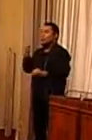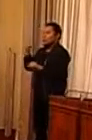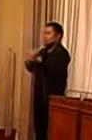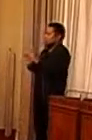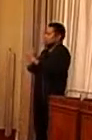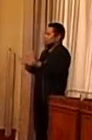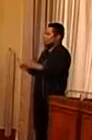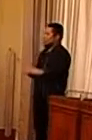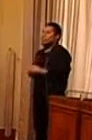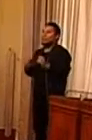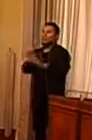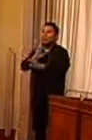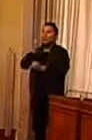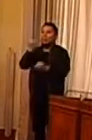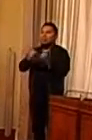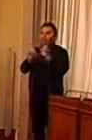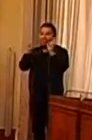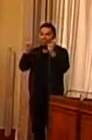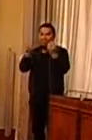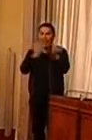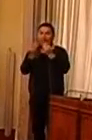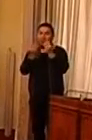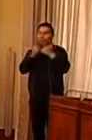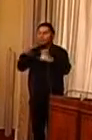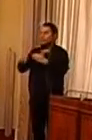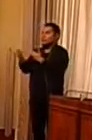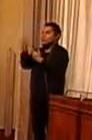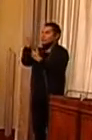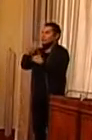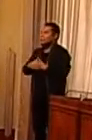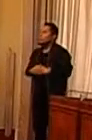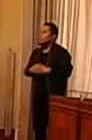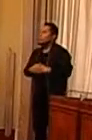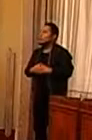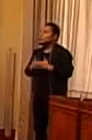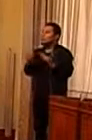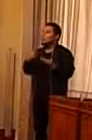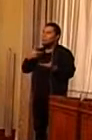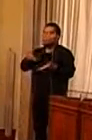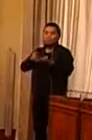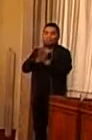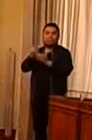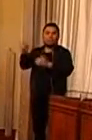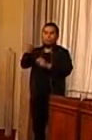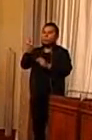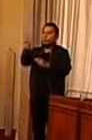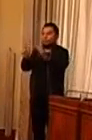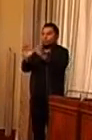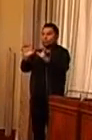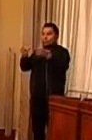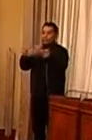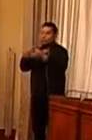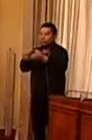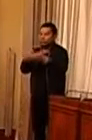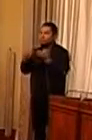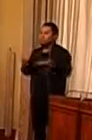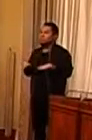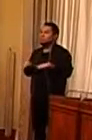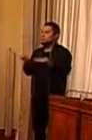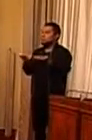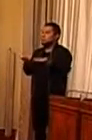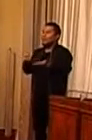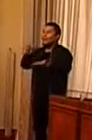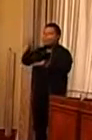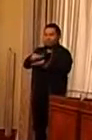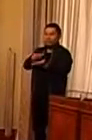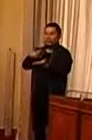señor alcalde. No habiendo más temas que tratar esta mañana en esta sesión, les pido a los miembros del Consejo que se sirvan a